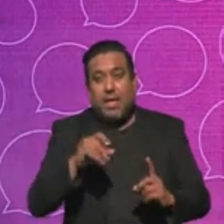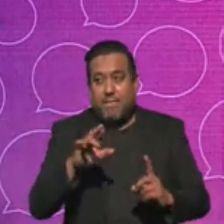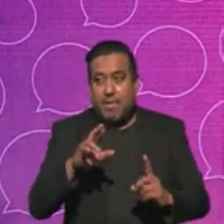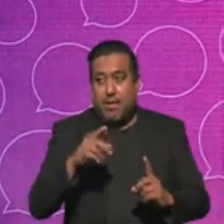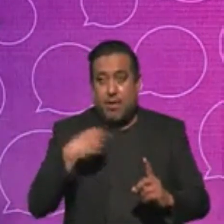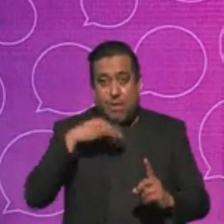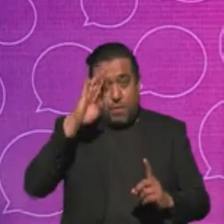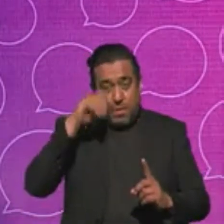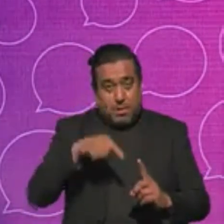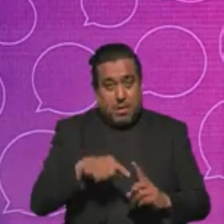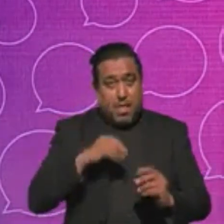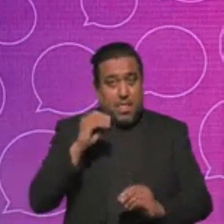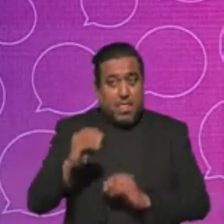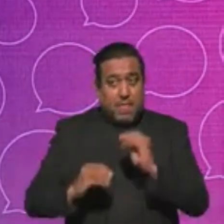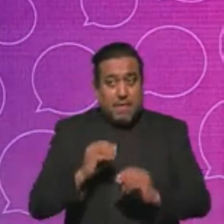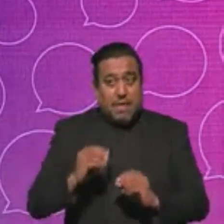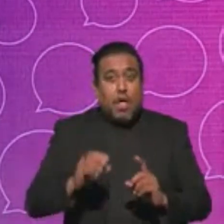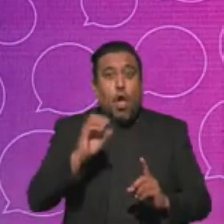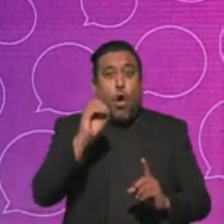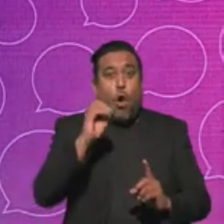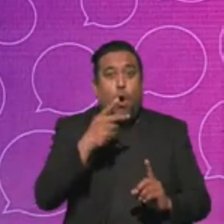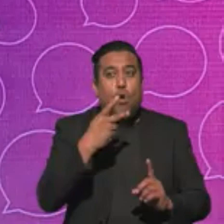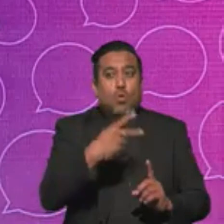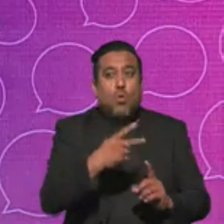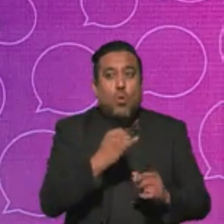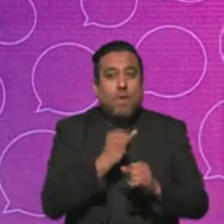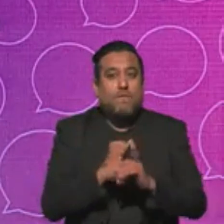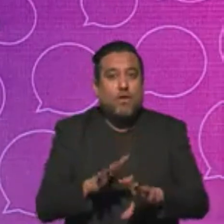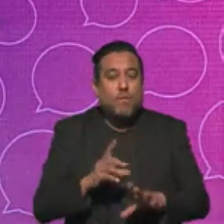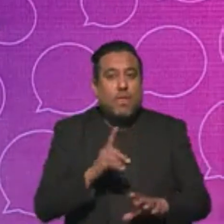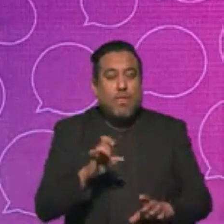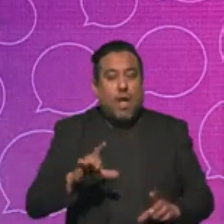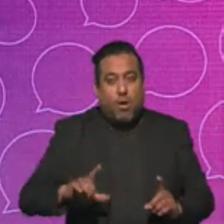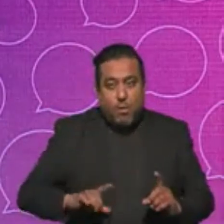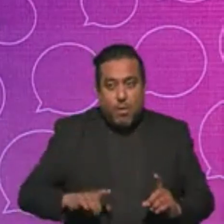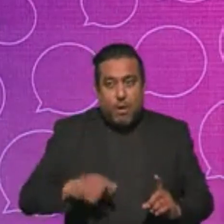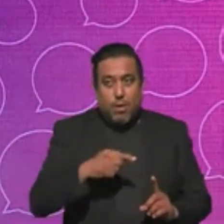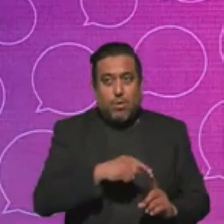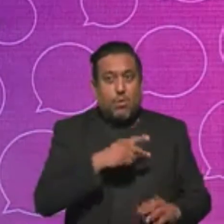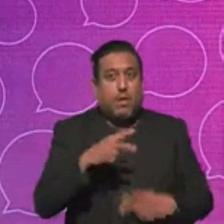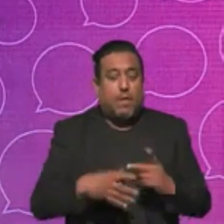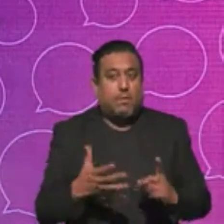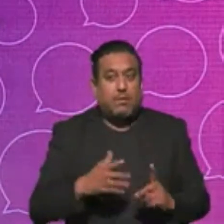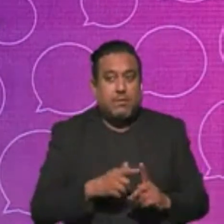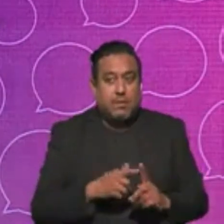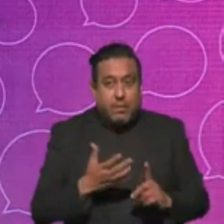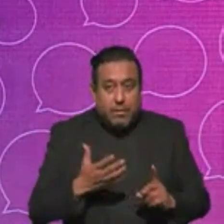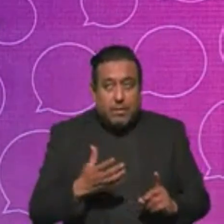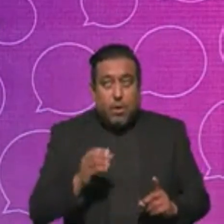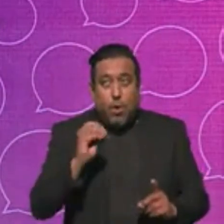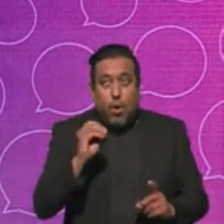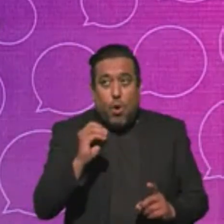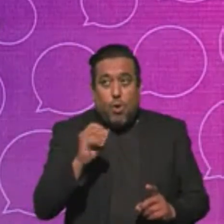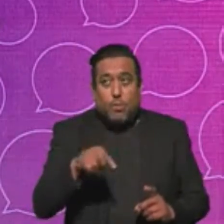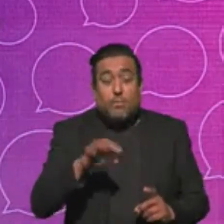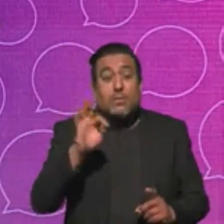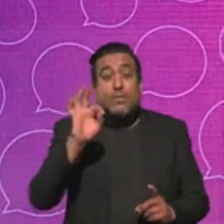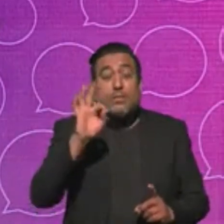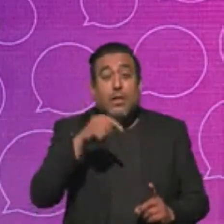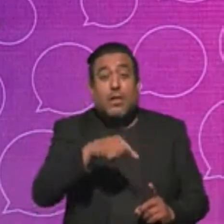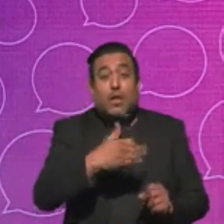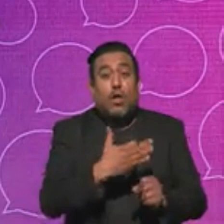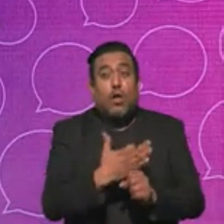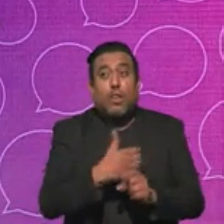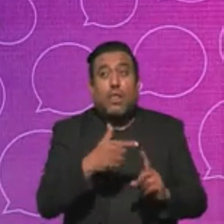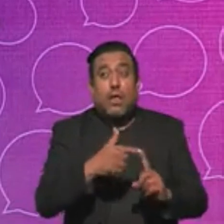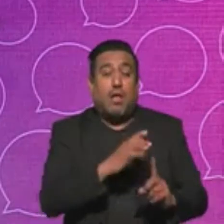esto es un debate o es un un informe de gobierno de Javier Mendoza de lo que se hizo o si él Aunque está ahorita